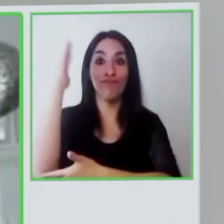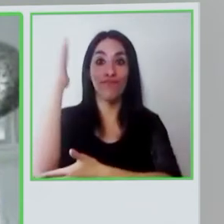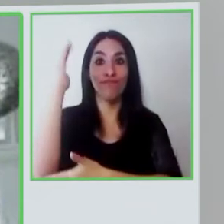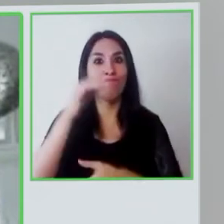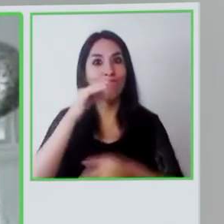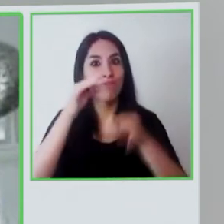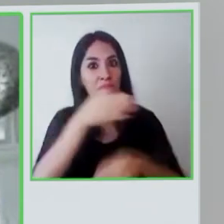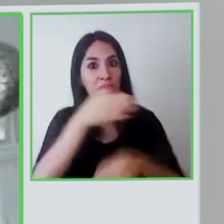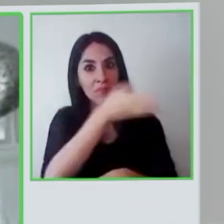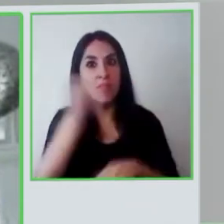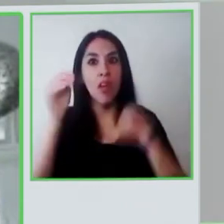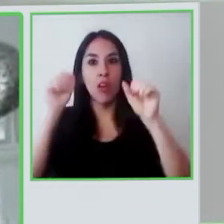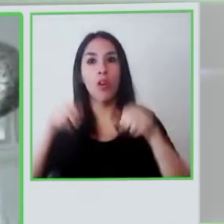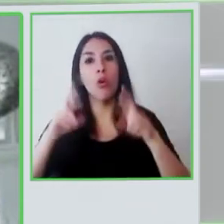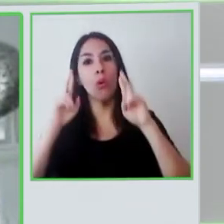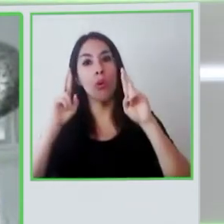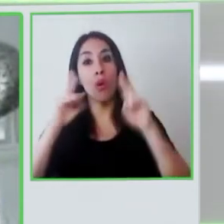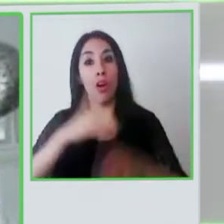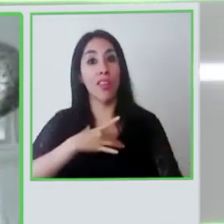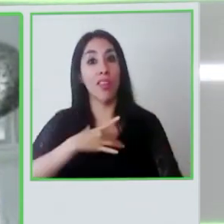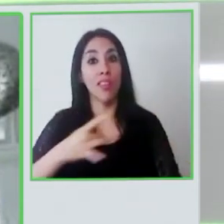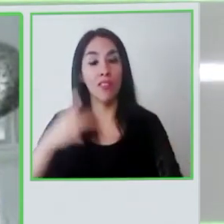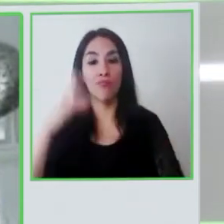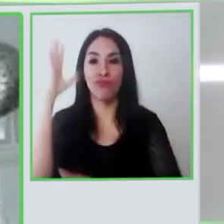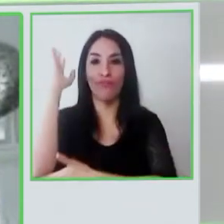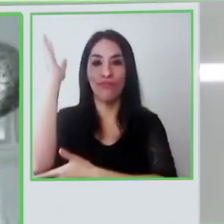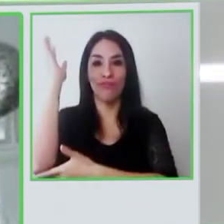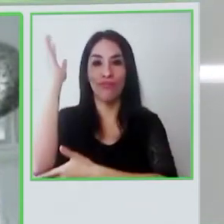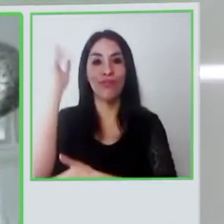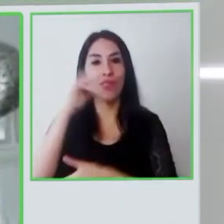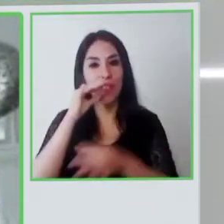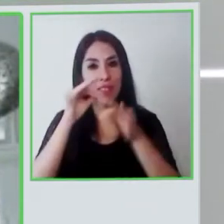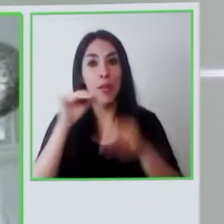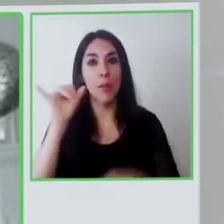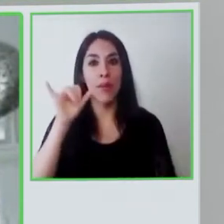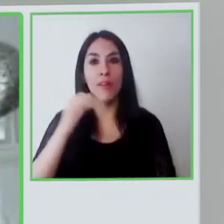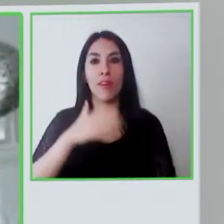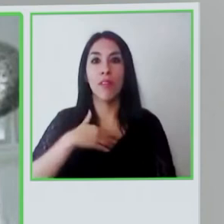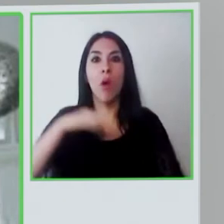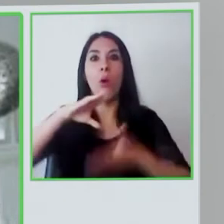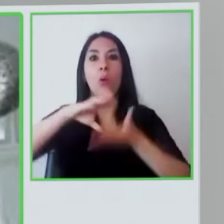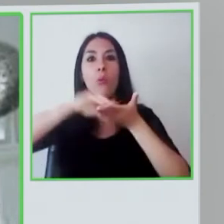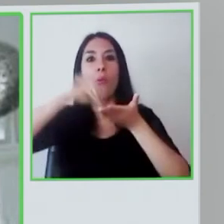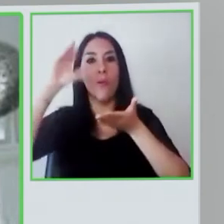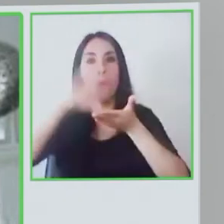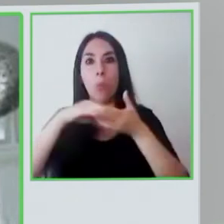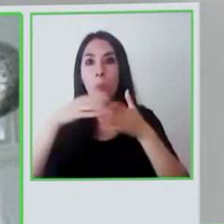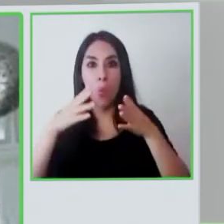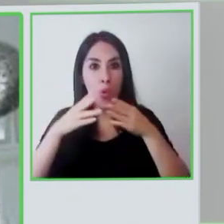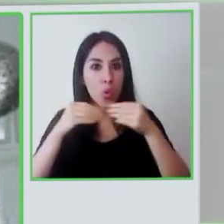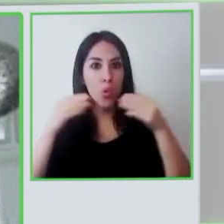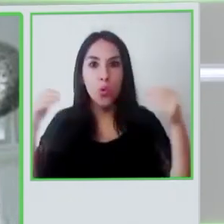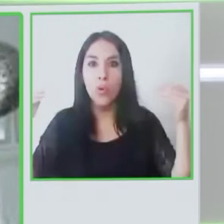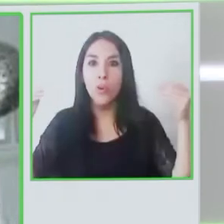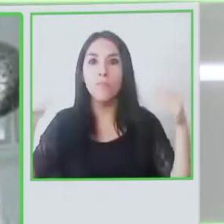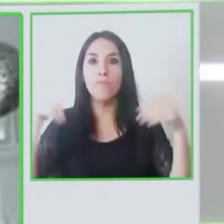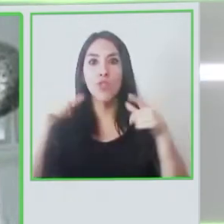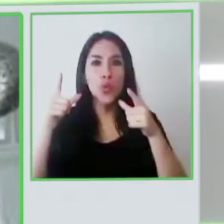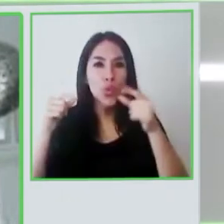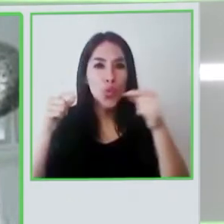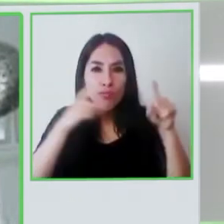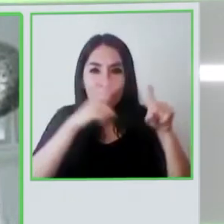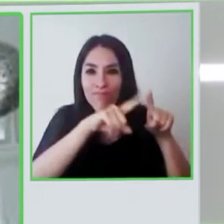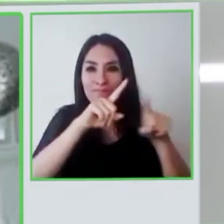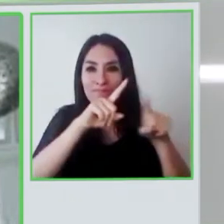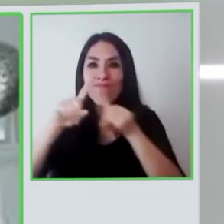puedan aprender mucho que puedan sacar toda esta riqueza de los diferentes oradores es fantástico que